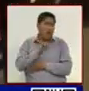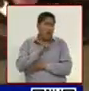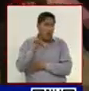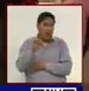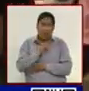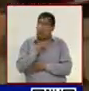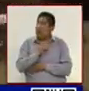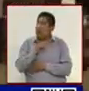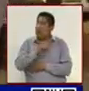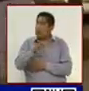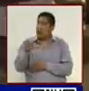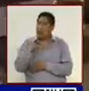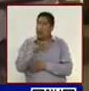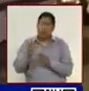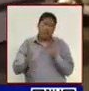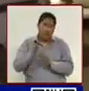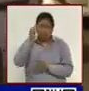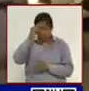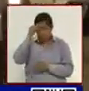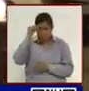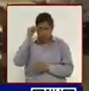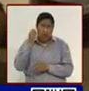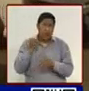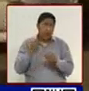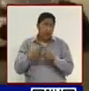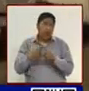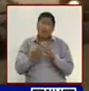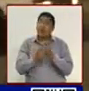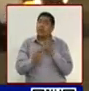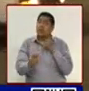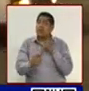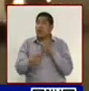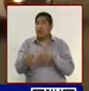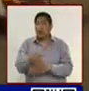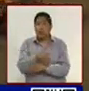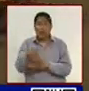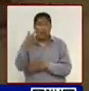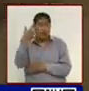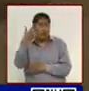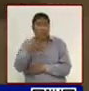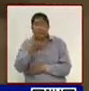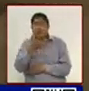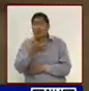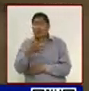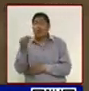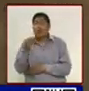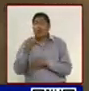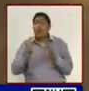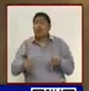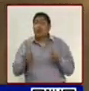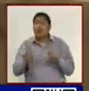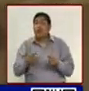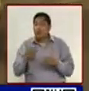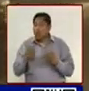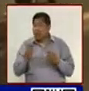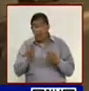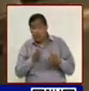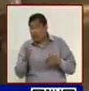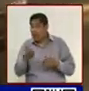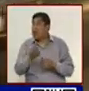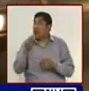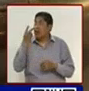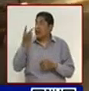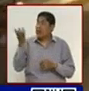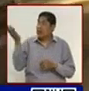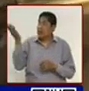están justamente en este lugar. Van a La Ceja, exterminal, calle 2 a las 5... Y los peatones también intentan avanzar por donde pueden. Mira